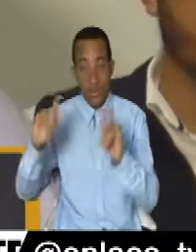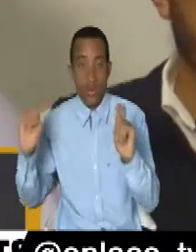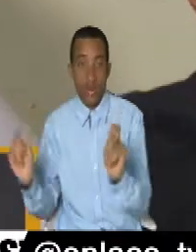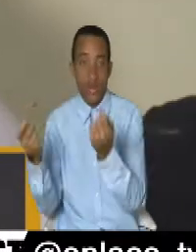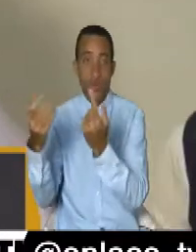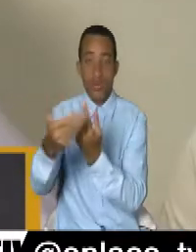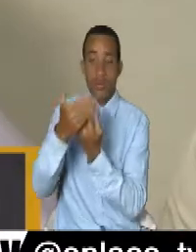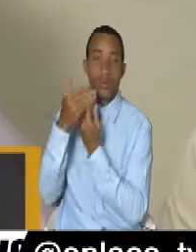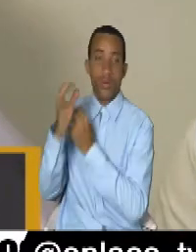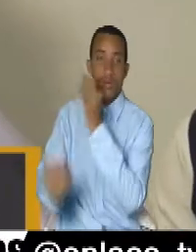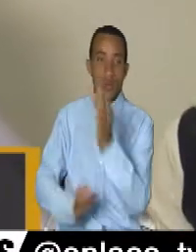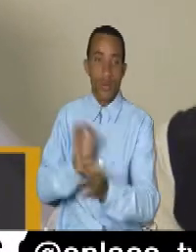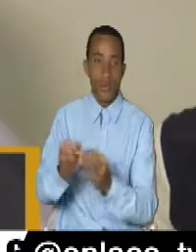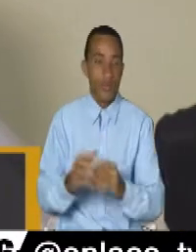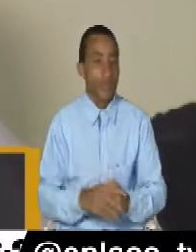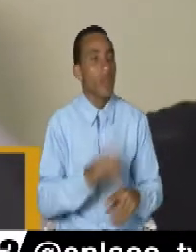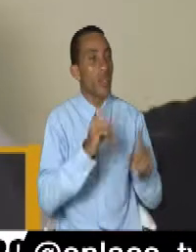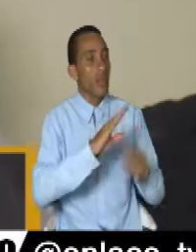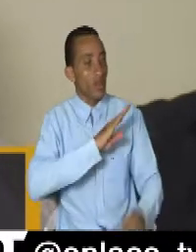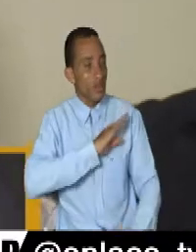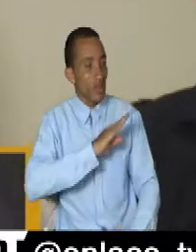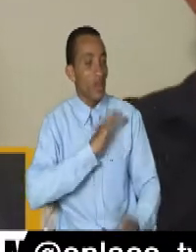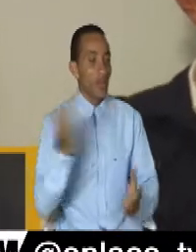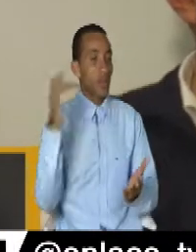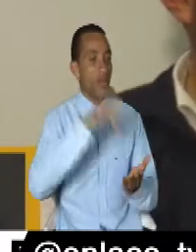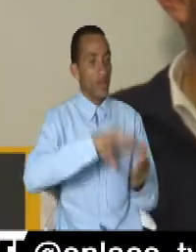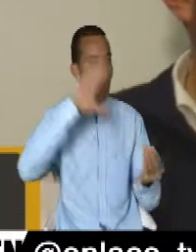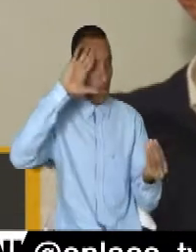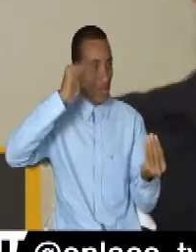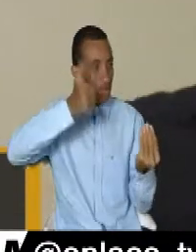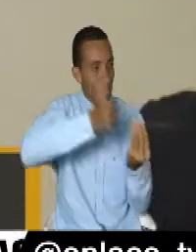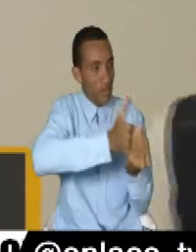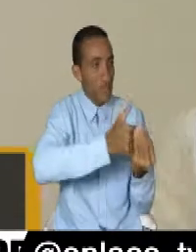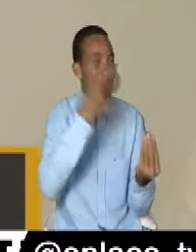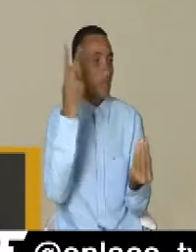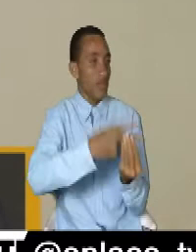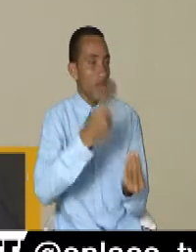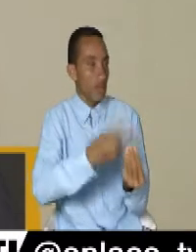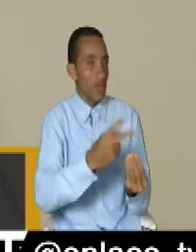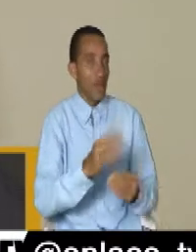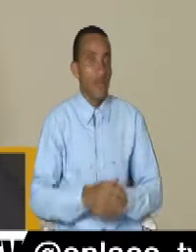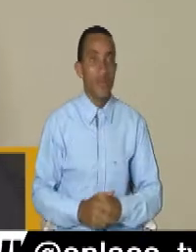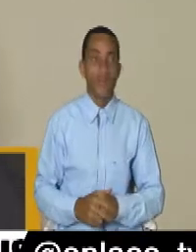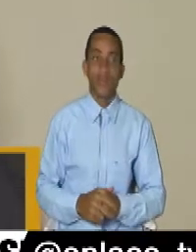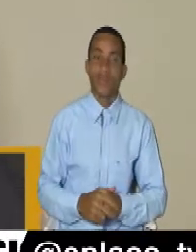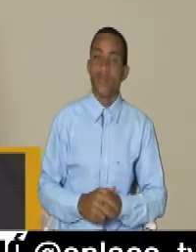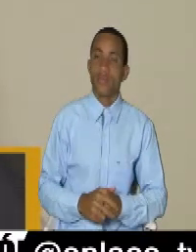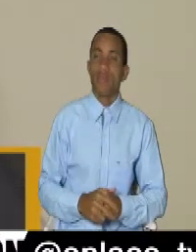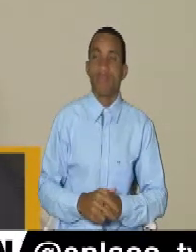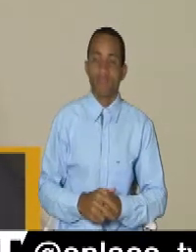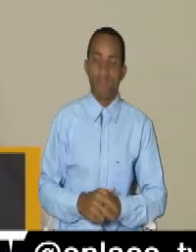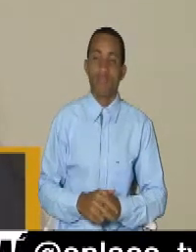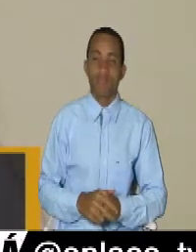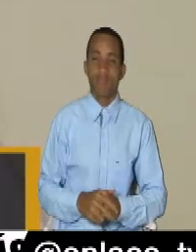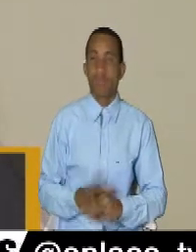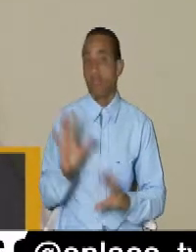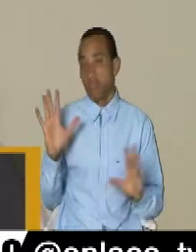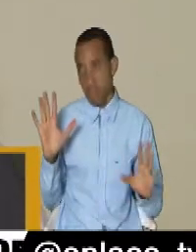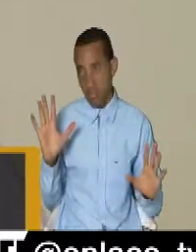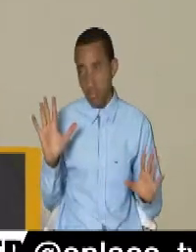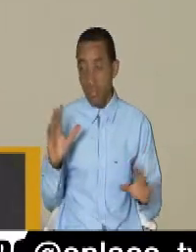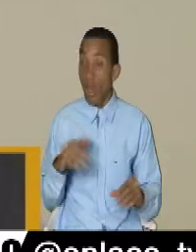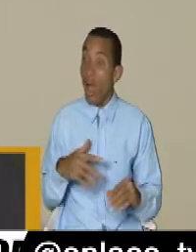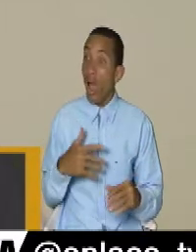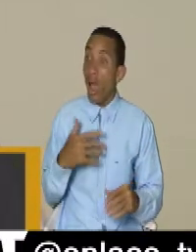del Magdalena Medio se quedan de presencia de ELN y Bibacrin, que impiden su ejercicio. No me extraña que los lugares